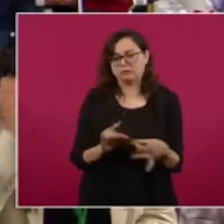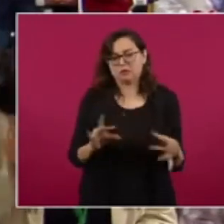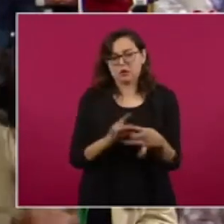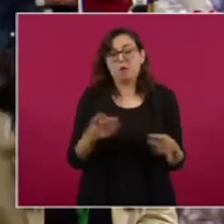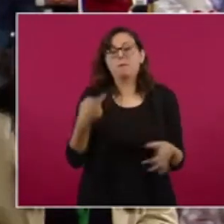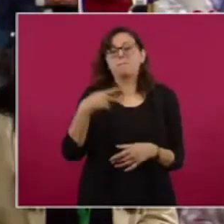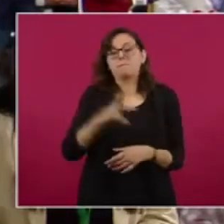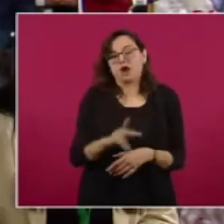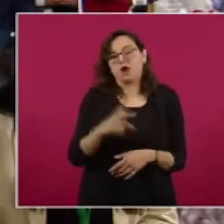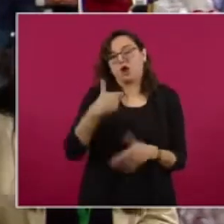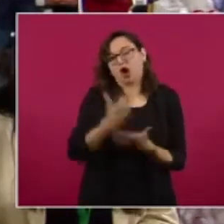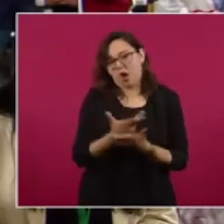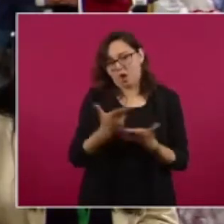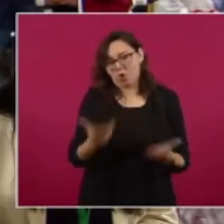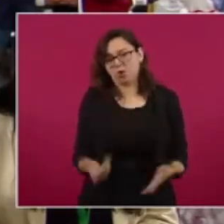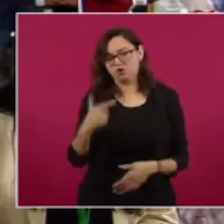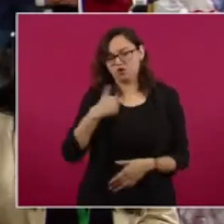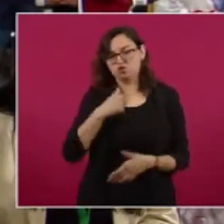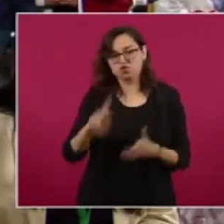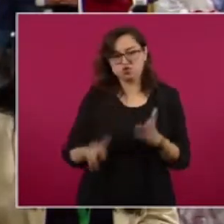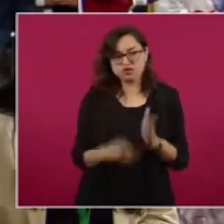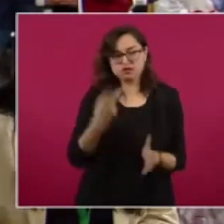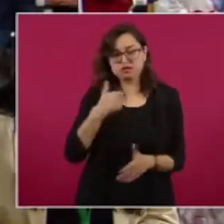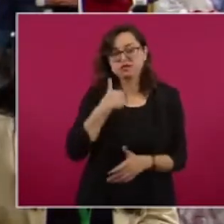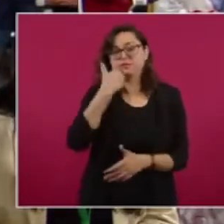realicé, ya he entrevistado a más de 30 trabajadores.